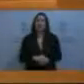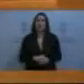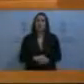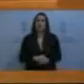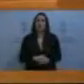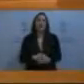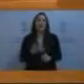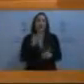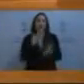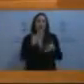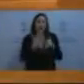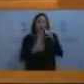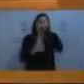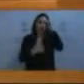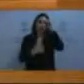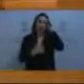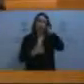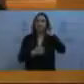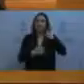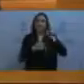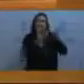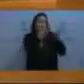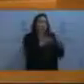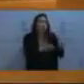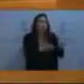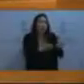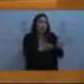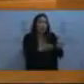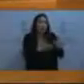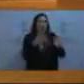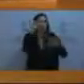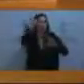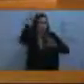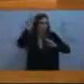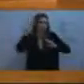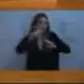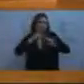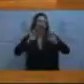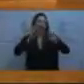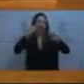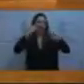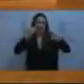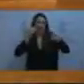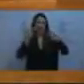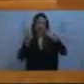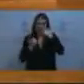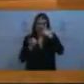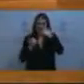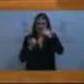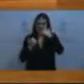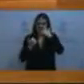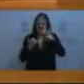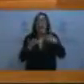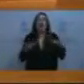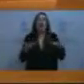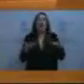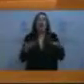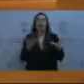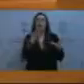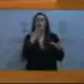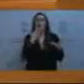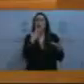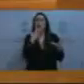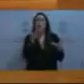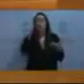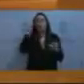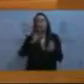Por ejemplo, no sabe usted, vamos a suponer un caso práctico. Se activa un código ictus, por ejemplo, en Vegadeo,